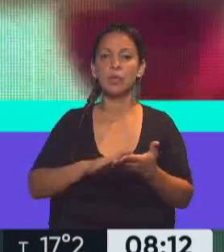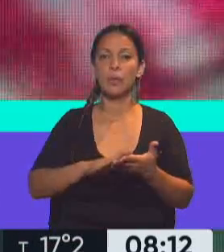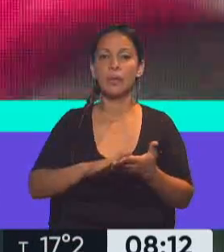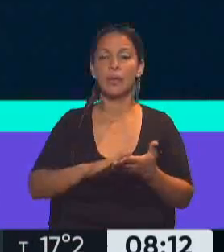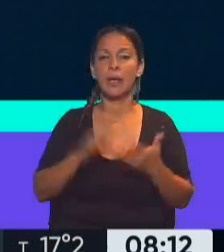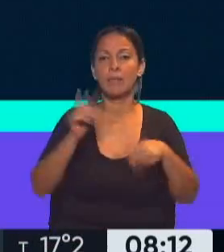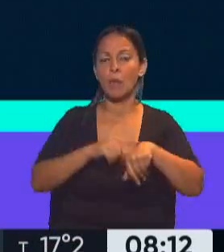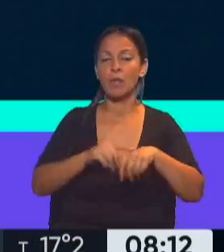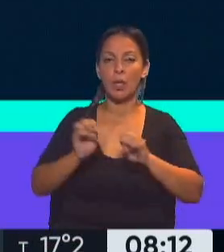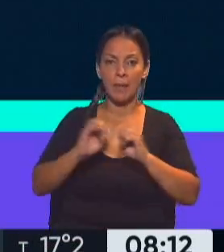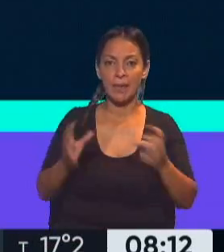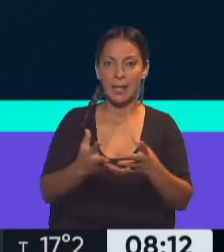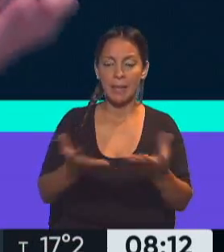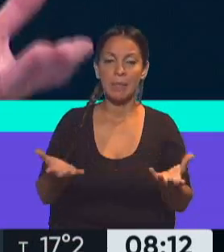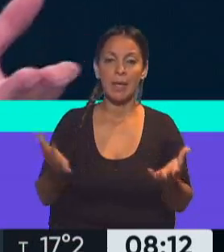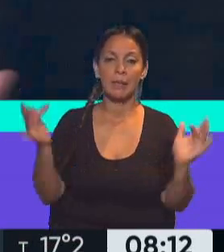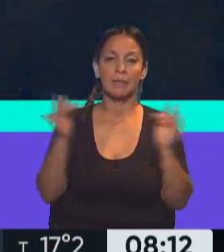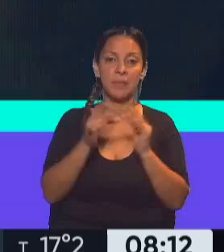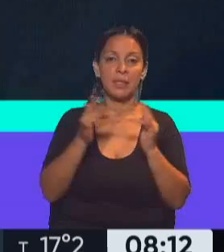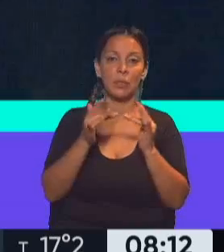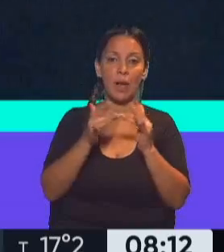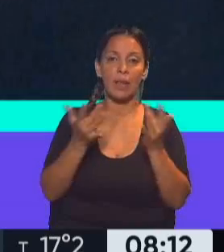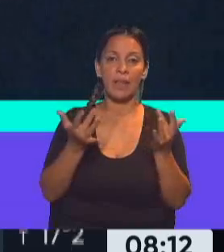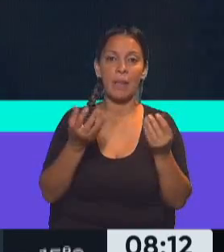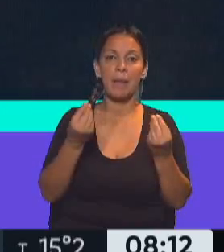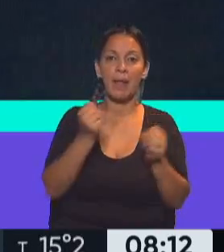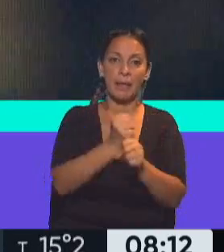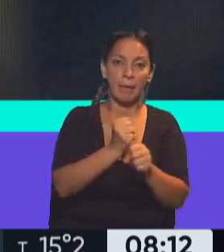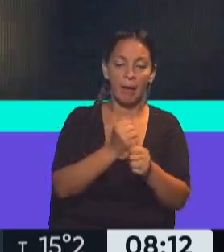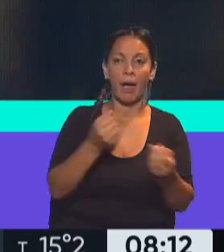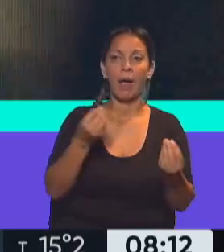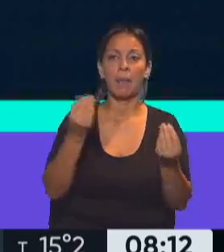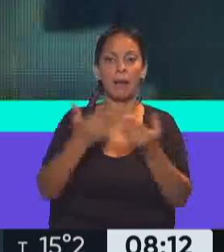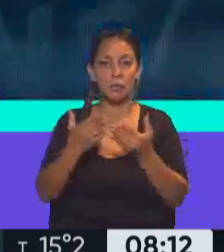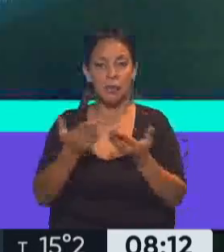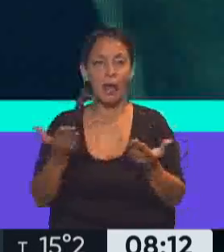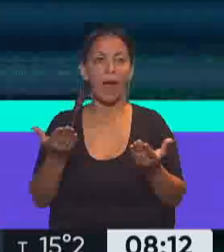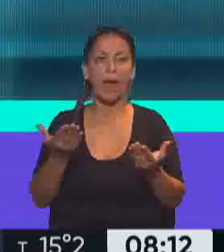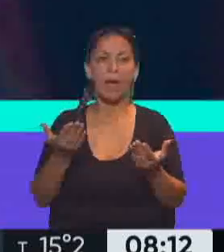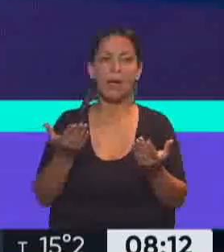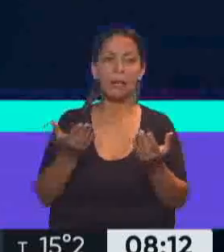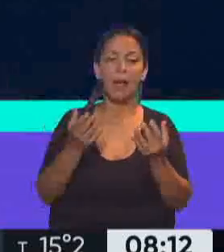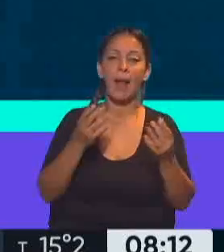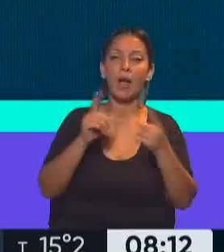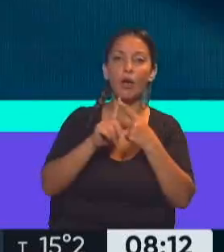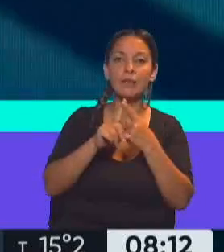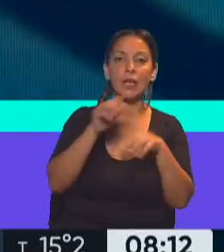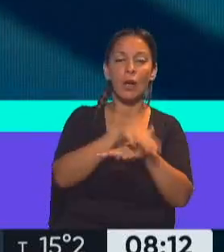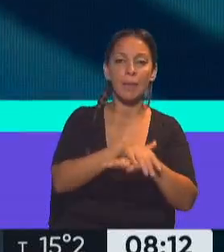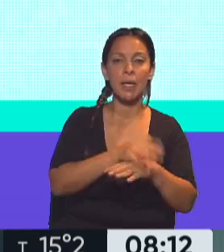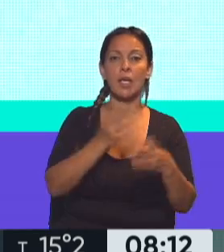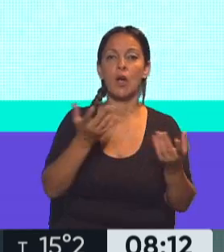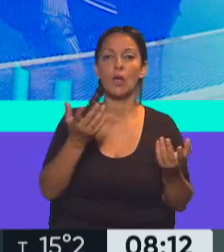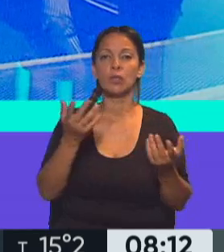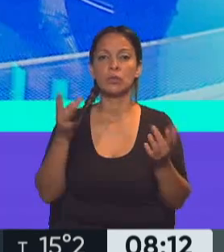en la pandemia, ¿no? Obviamente, virtualidad para trabajar, virtualidad para estudiar, virtualidad para conectarse con los amigos, virtualidad